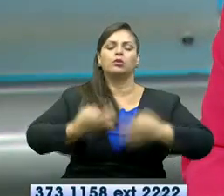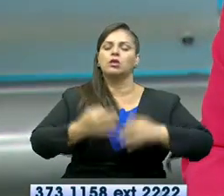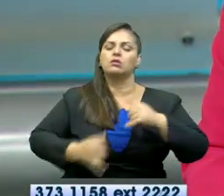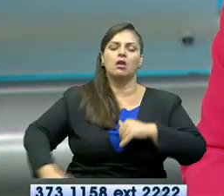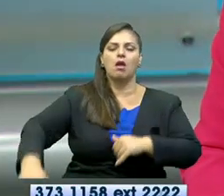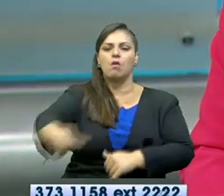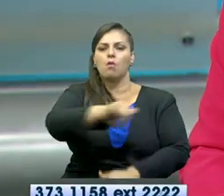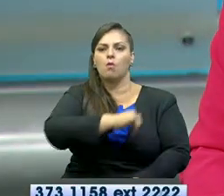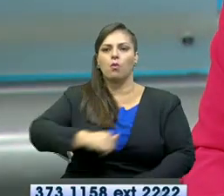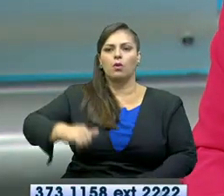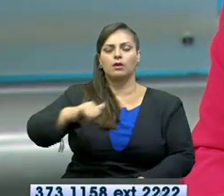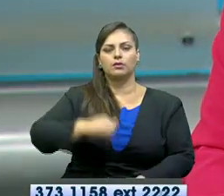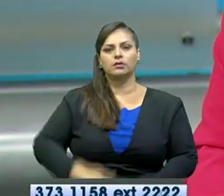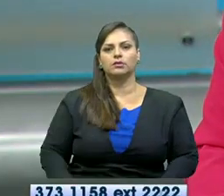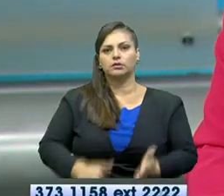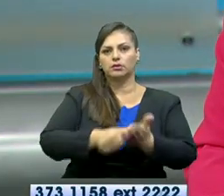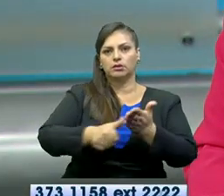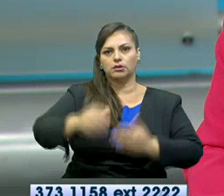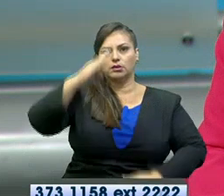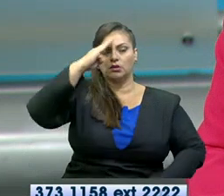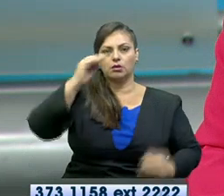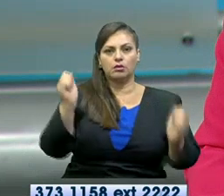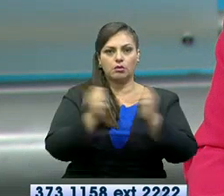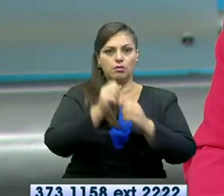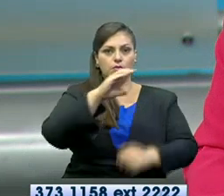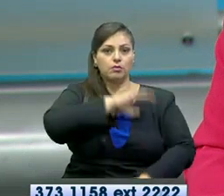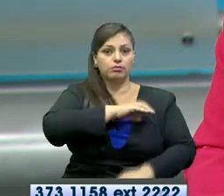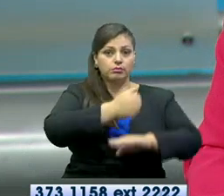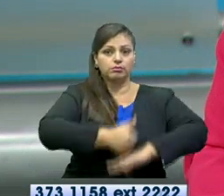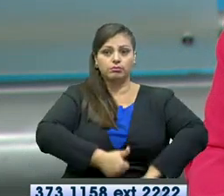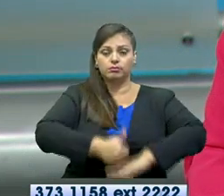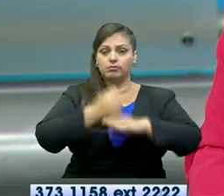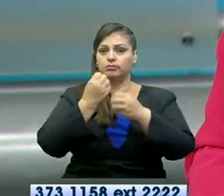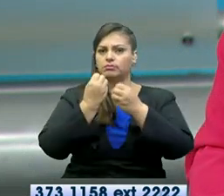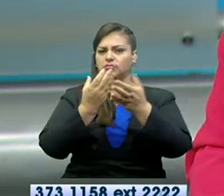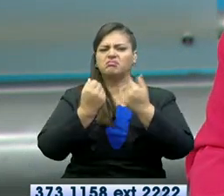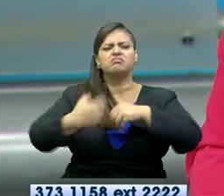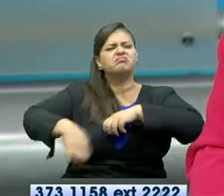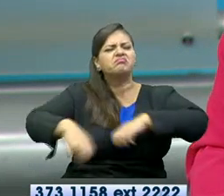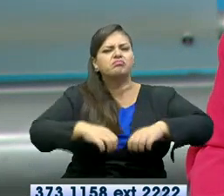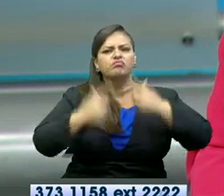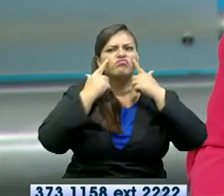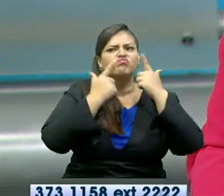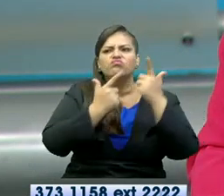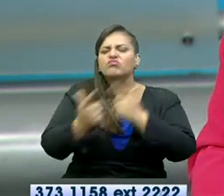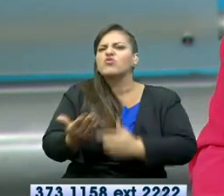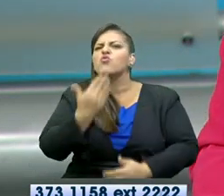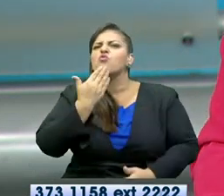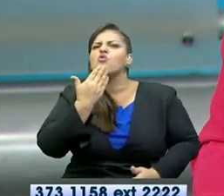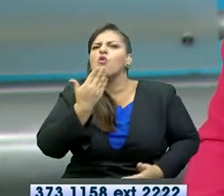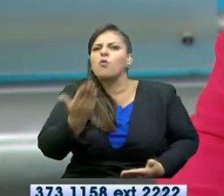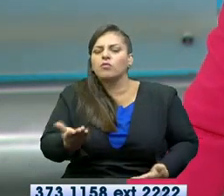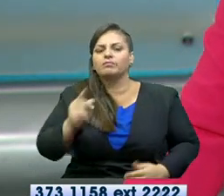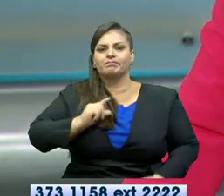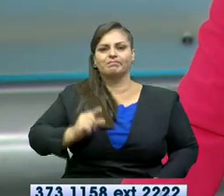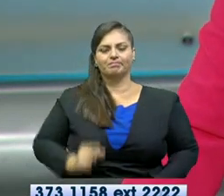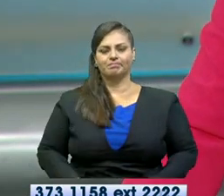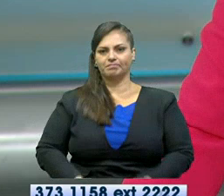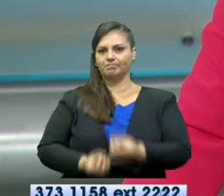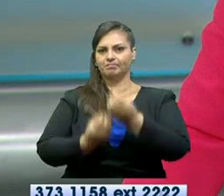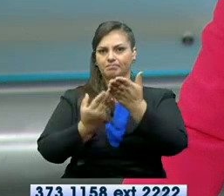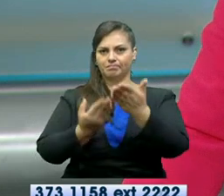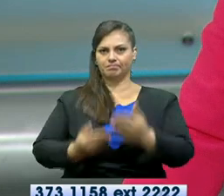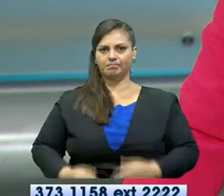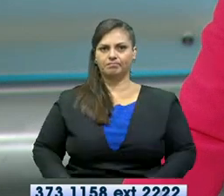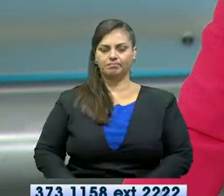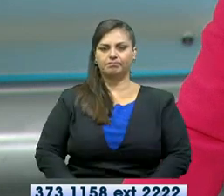Autoridades del Ministerio del Interior y de la Policía Nacional dieron a conocer los resultados de los operativos realizados durante las 2 últimas semanas. Entre